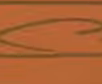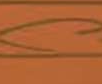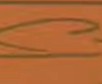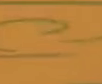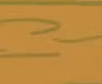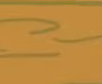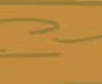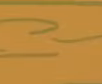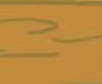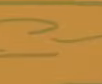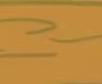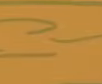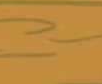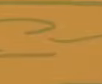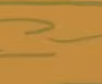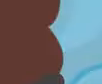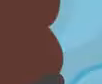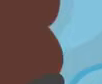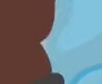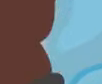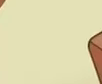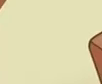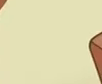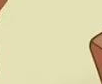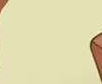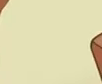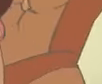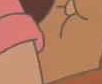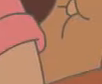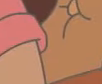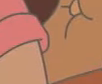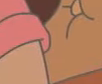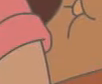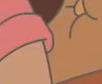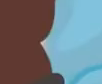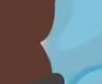con el debido cuidado y autocuidado de la salud.